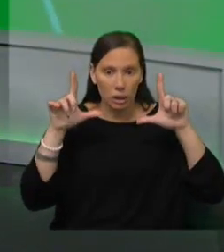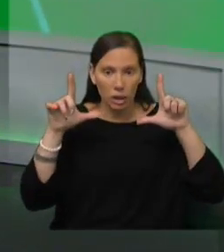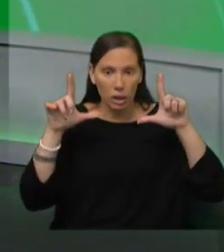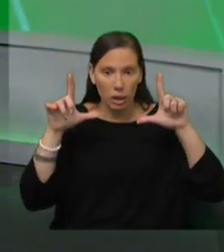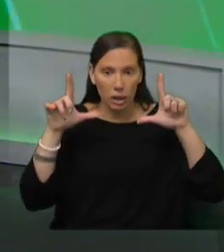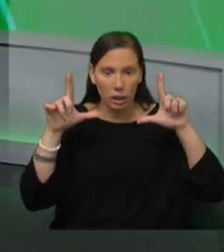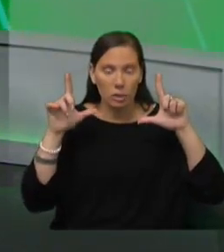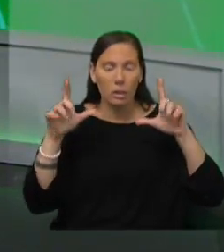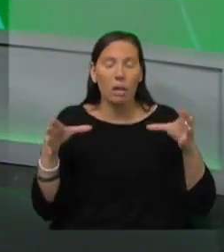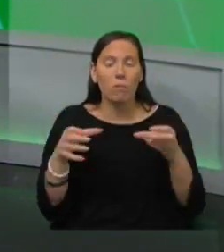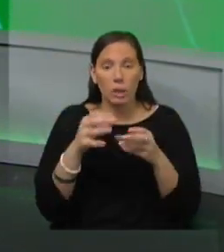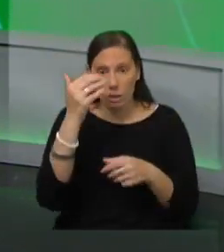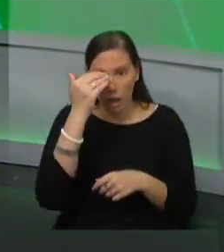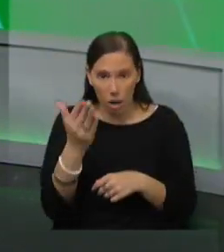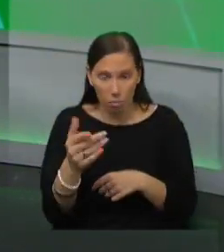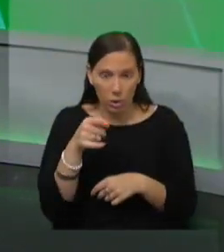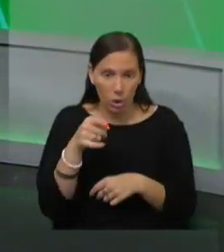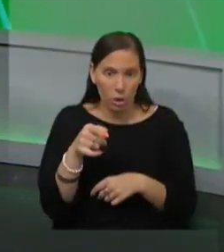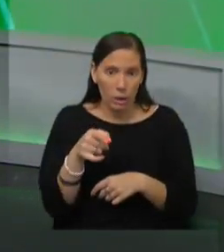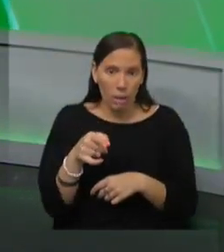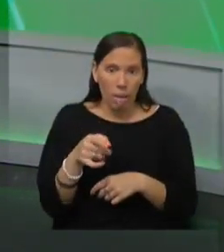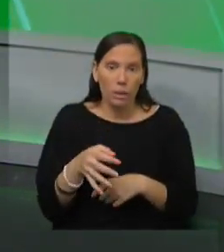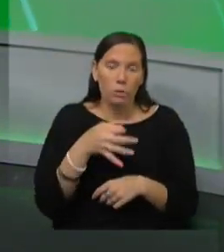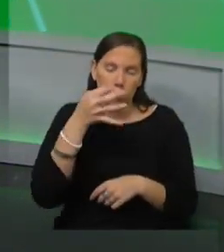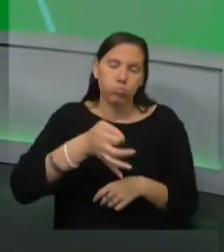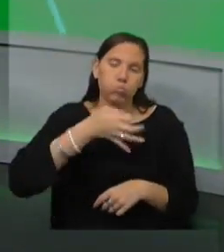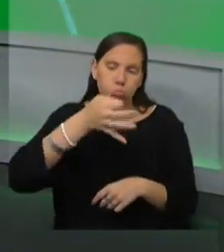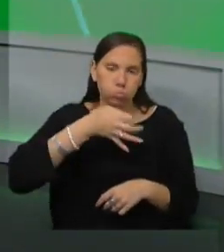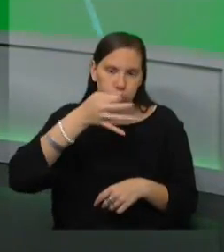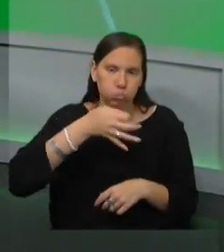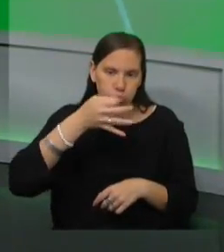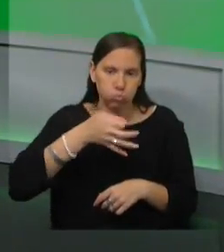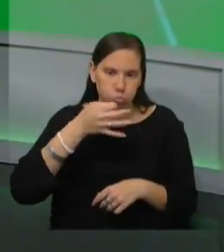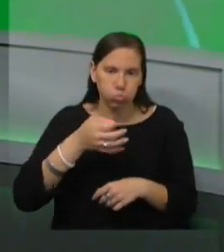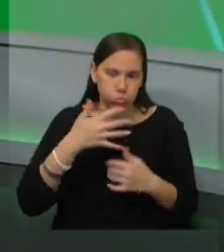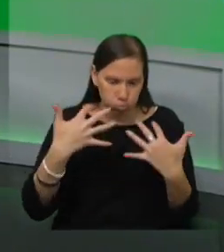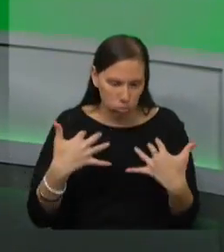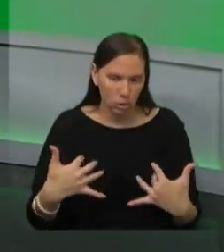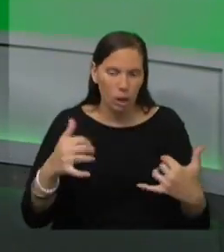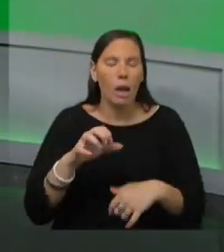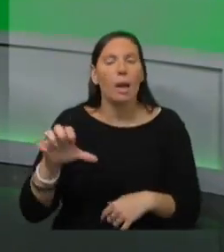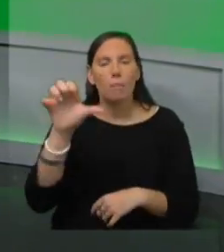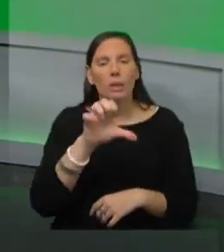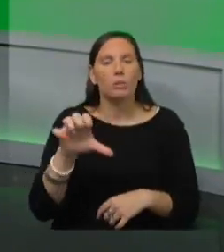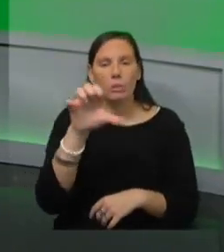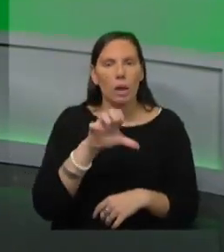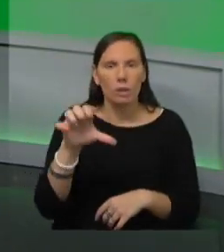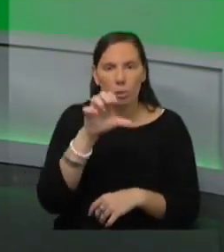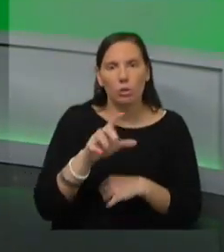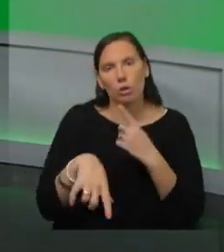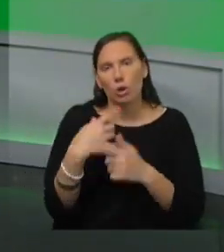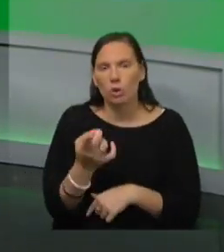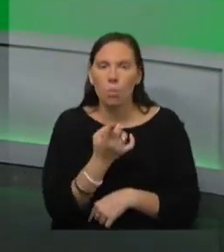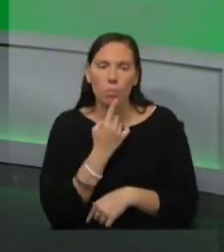el frente amplio en su disertación frente a bueno empresarios y también otros